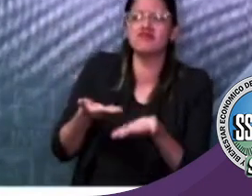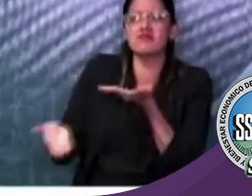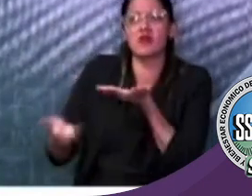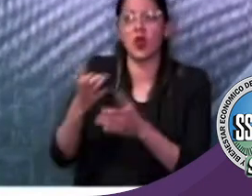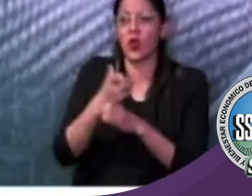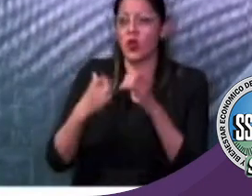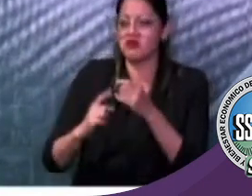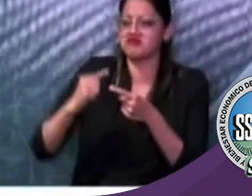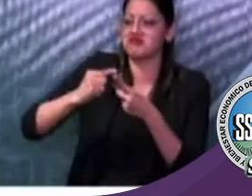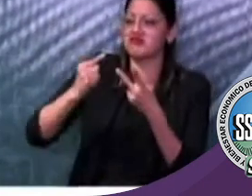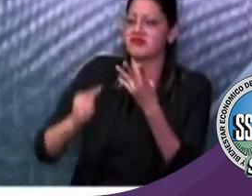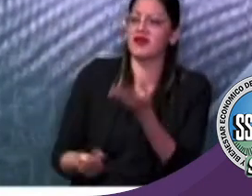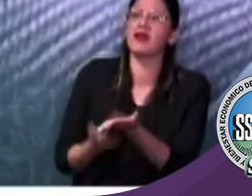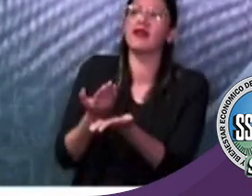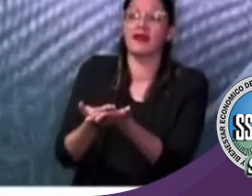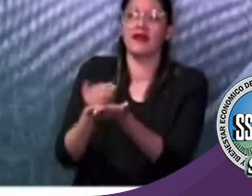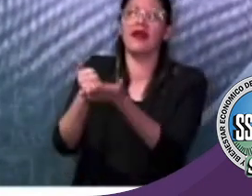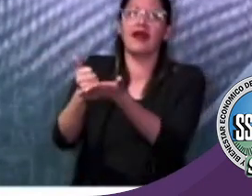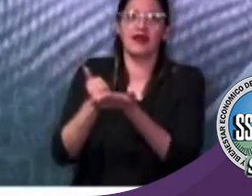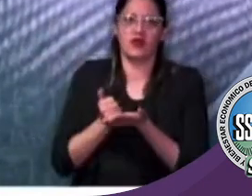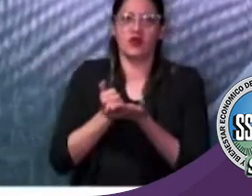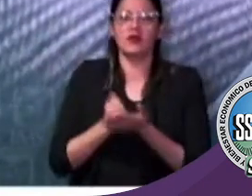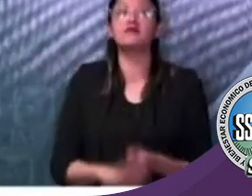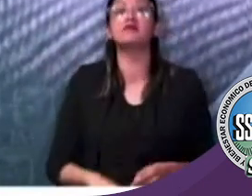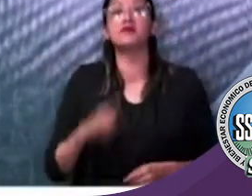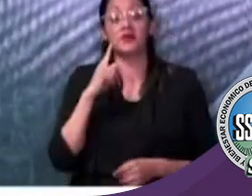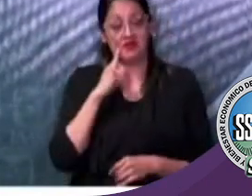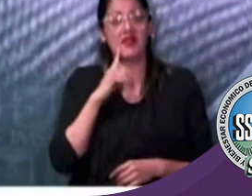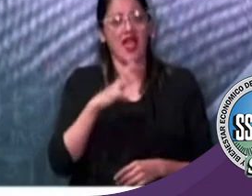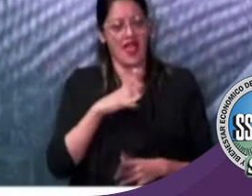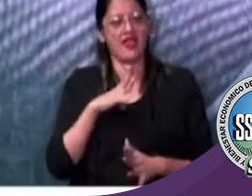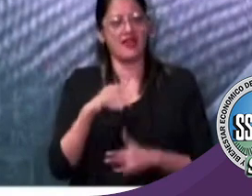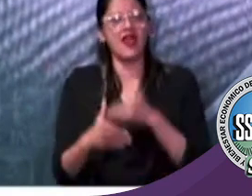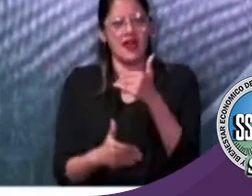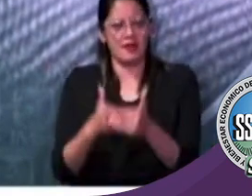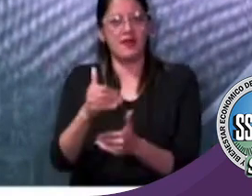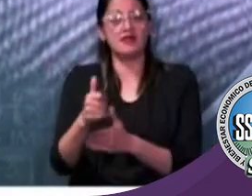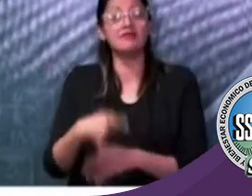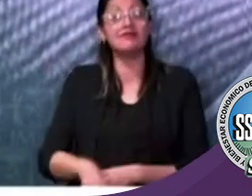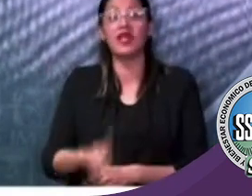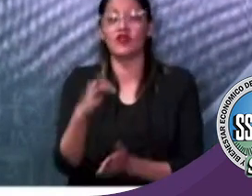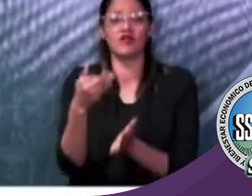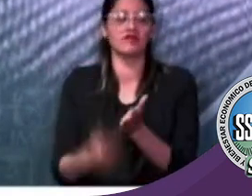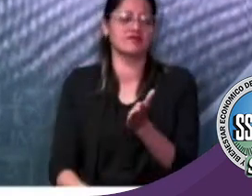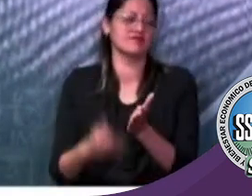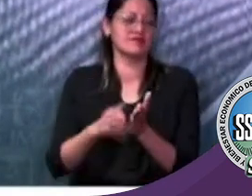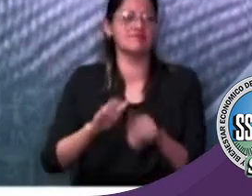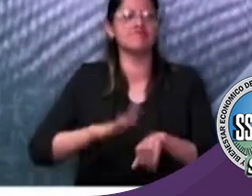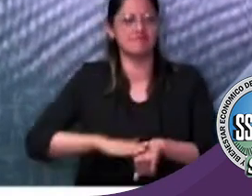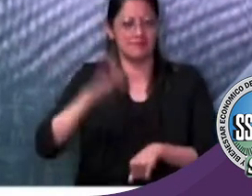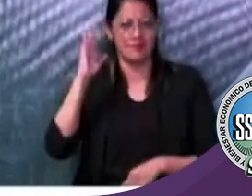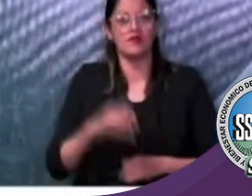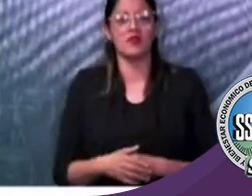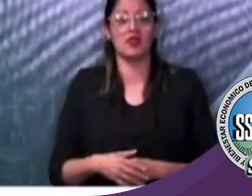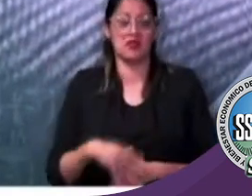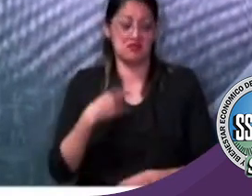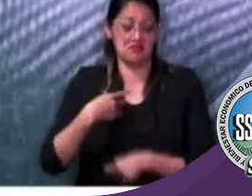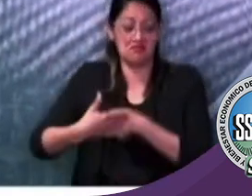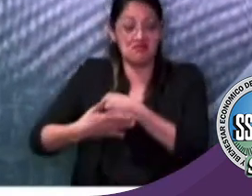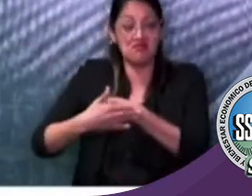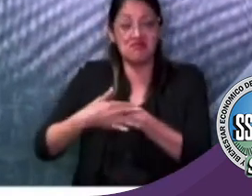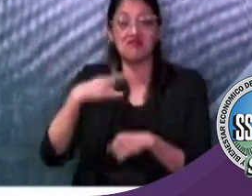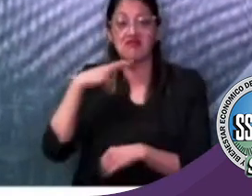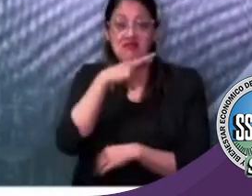estos requerimientos. Hay avances, pero reconocemos que hace falta más. Pronto habremos